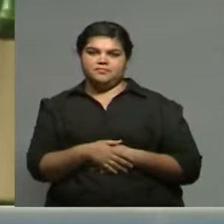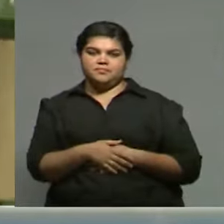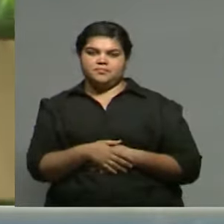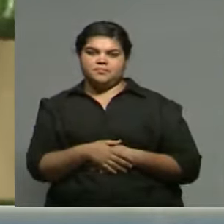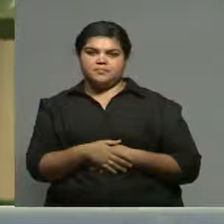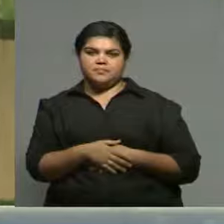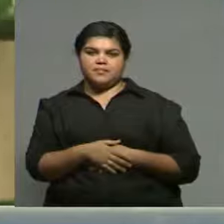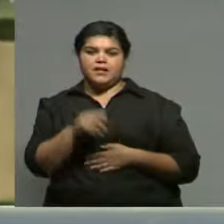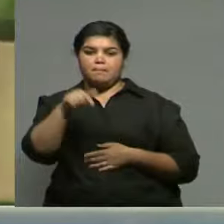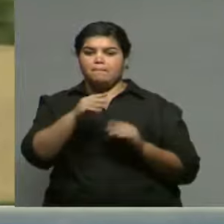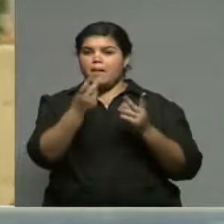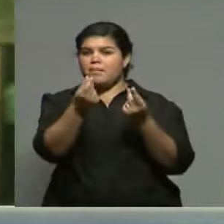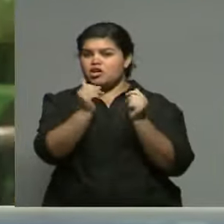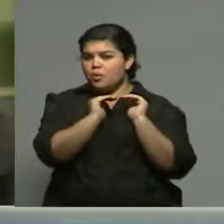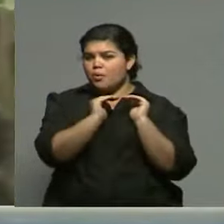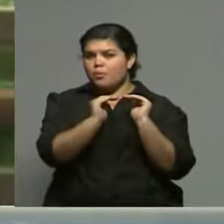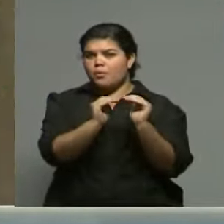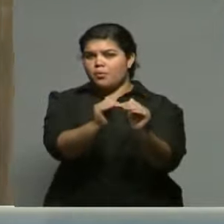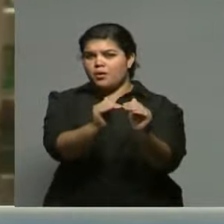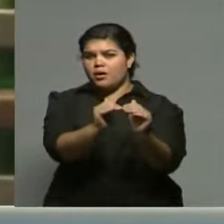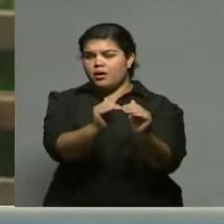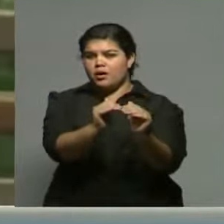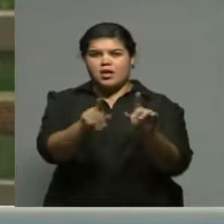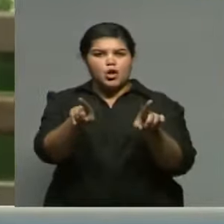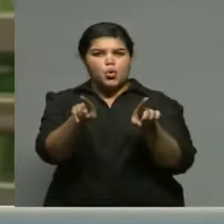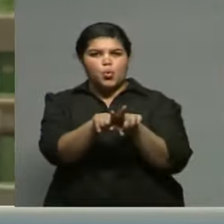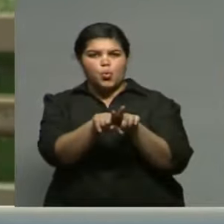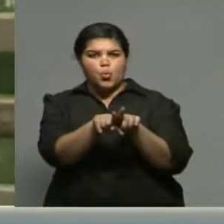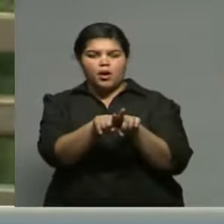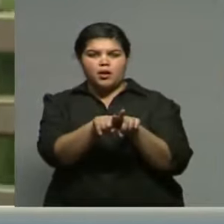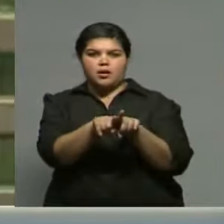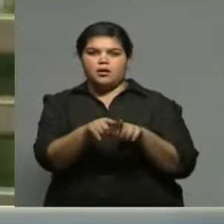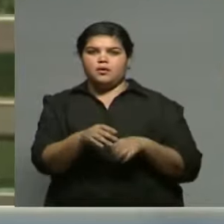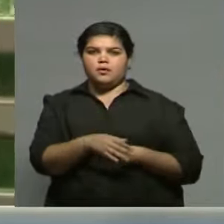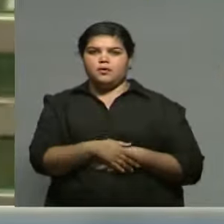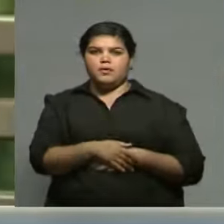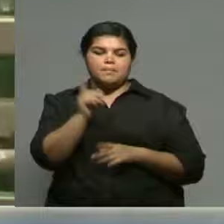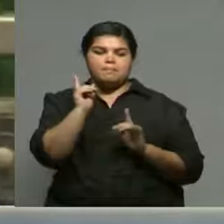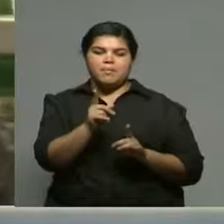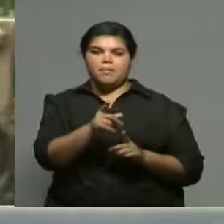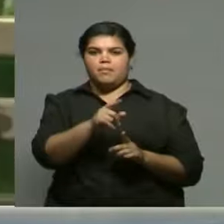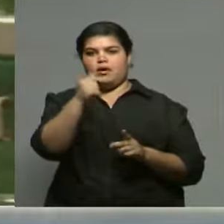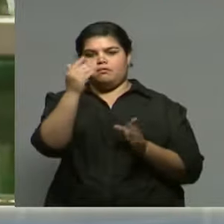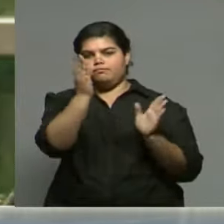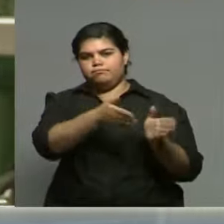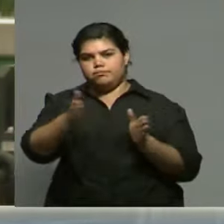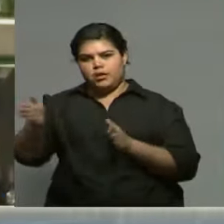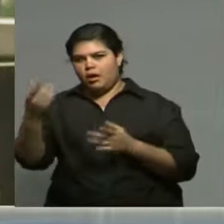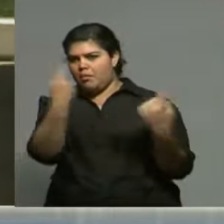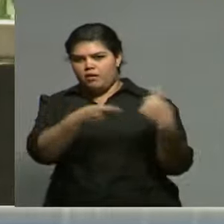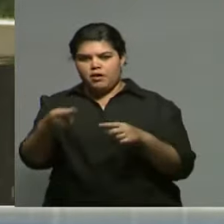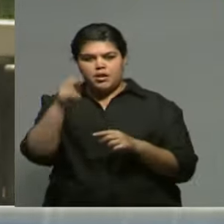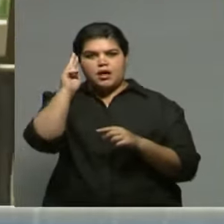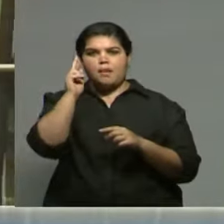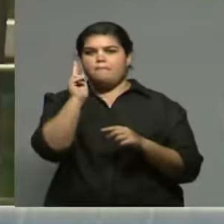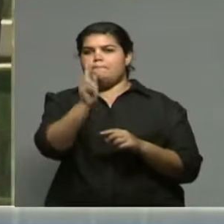O se mantienen los precios en la diferente cadena de la etapa vitivinícola, uh-huh, y